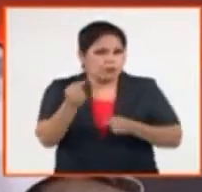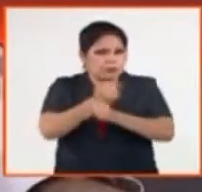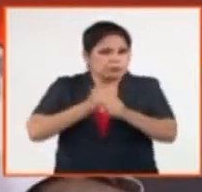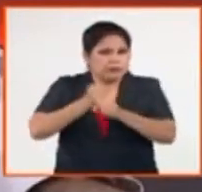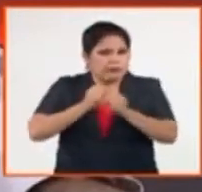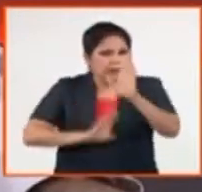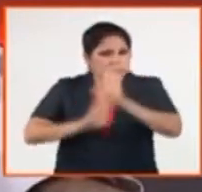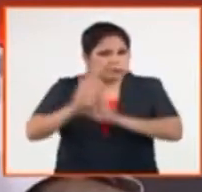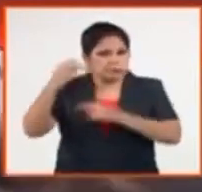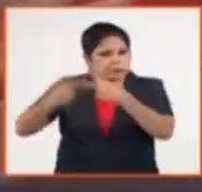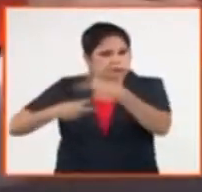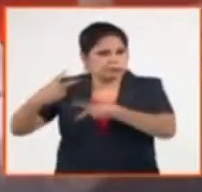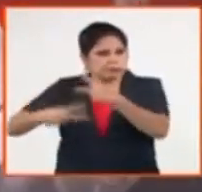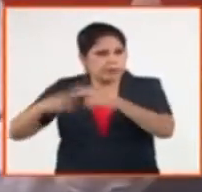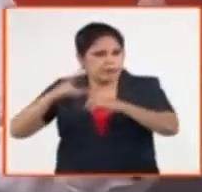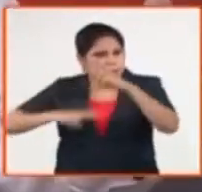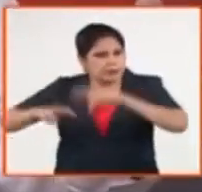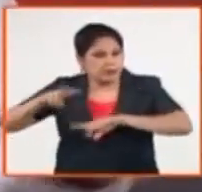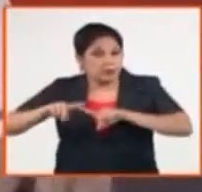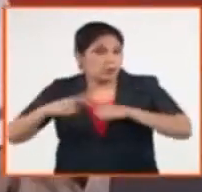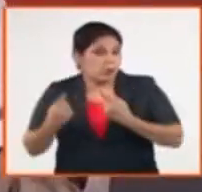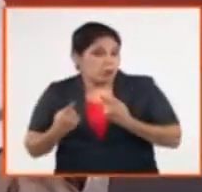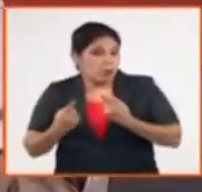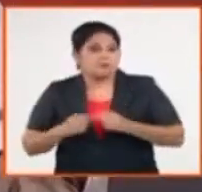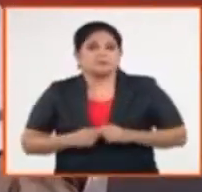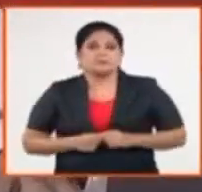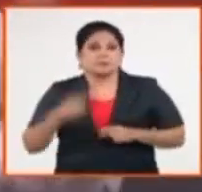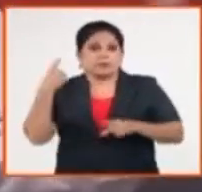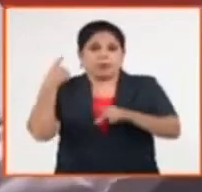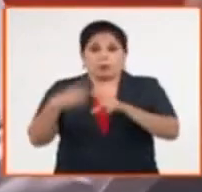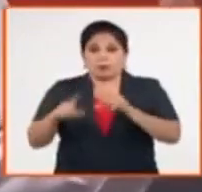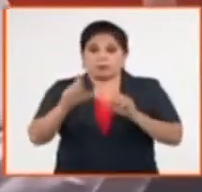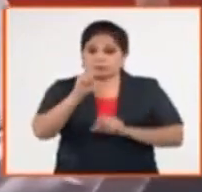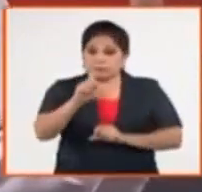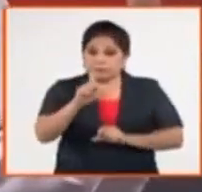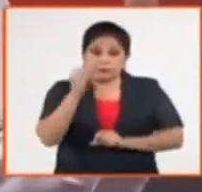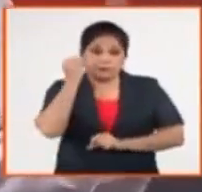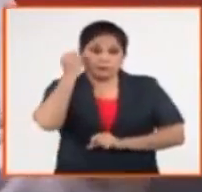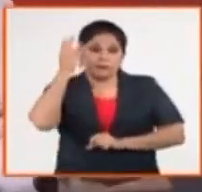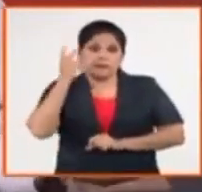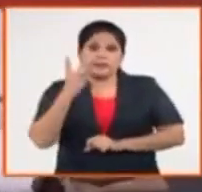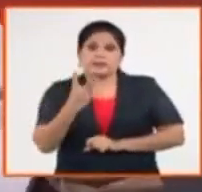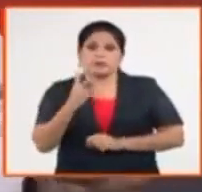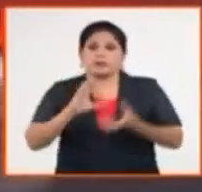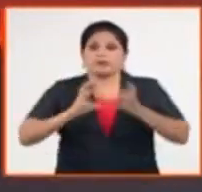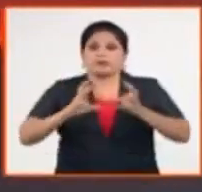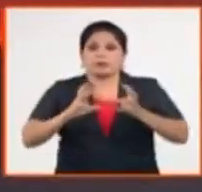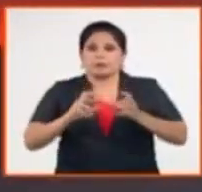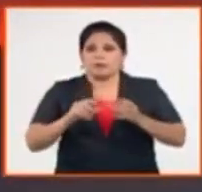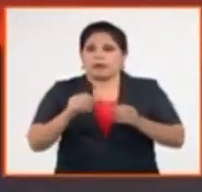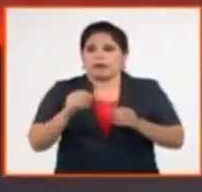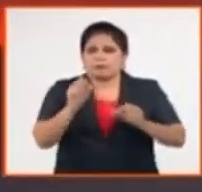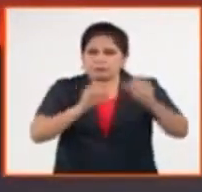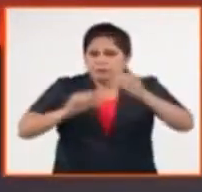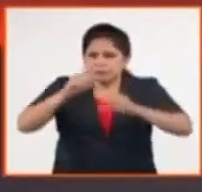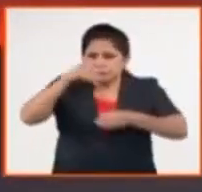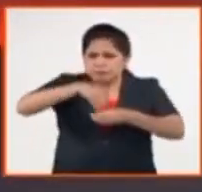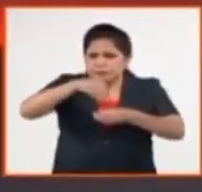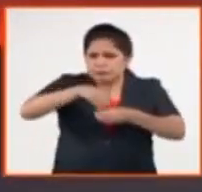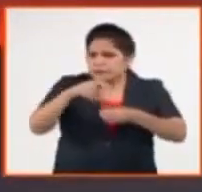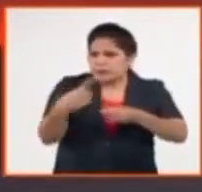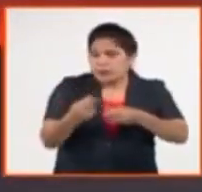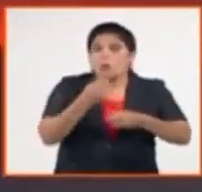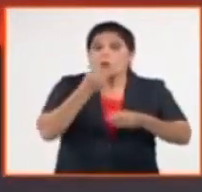desarrollo y el desarrollo de candidatos vacunales de segunda generación que puedan tener